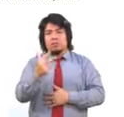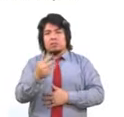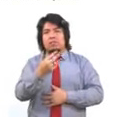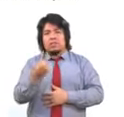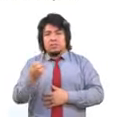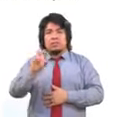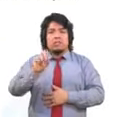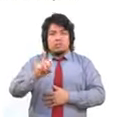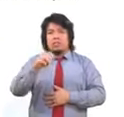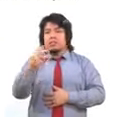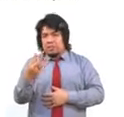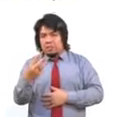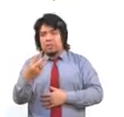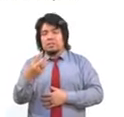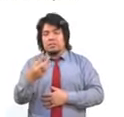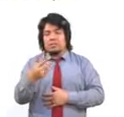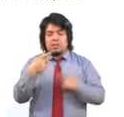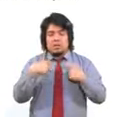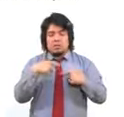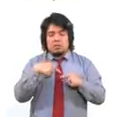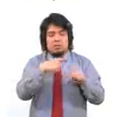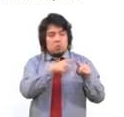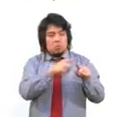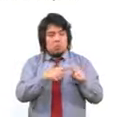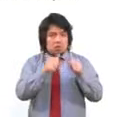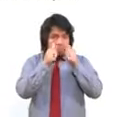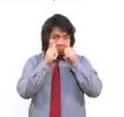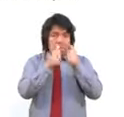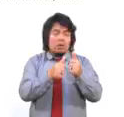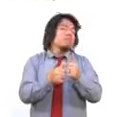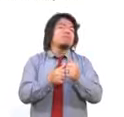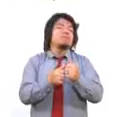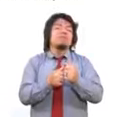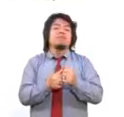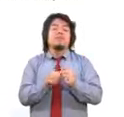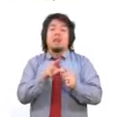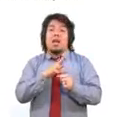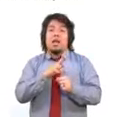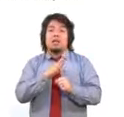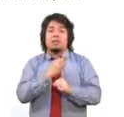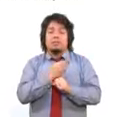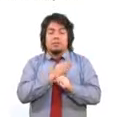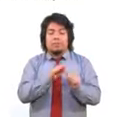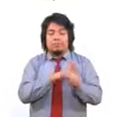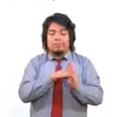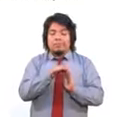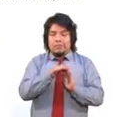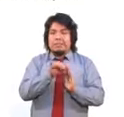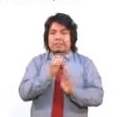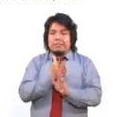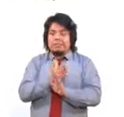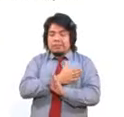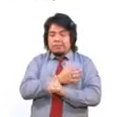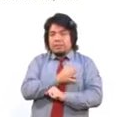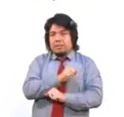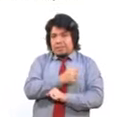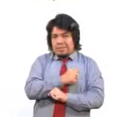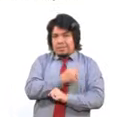68.333 atenciones especializadas. Tenemos un incremento respecto a septiembre